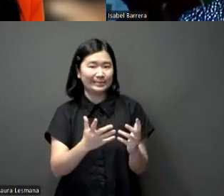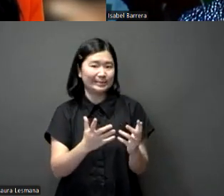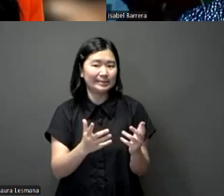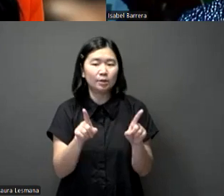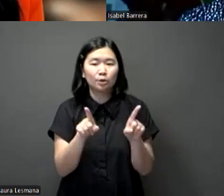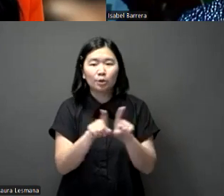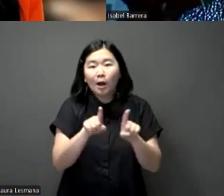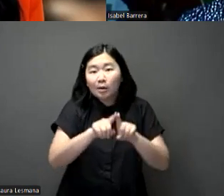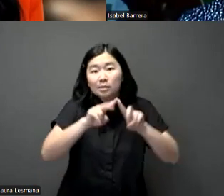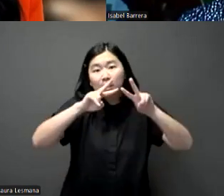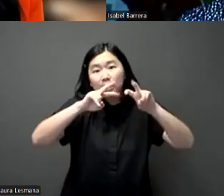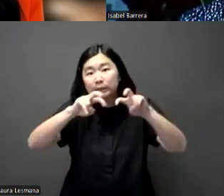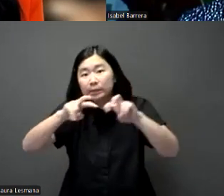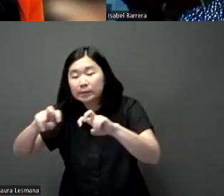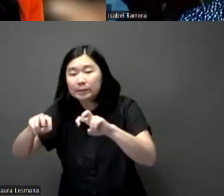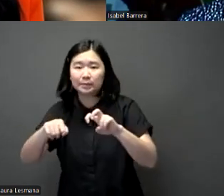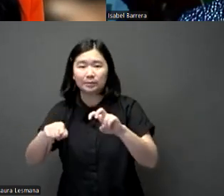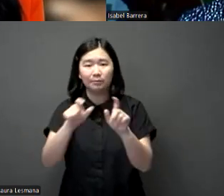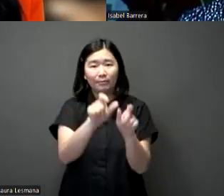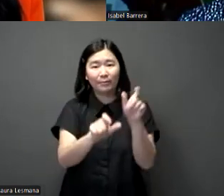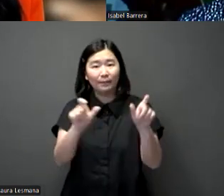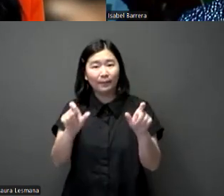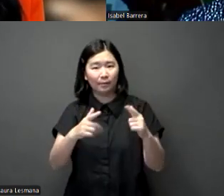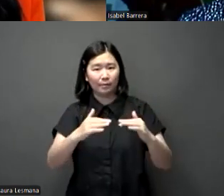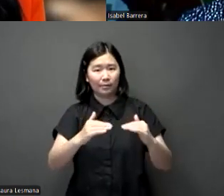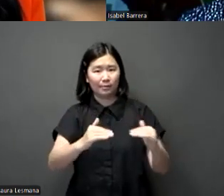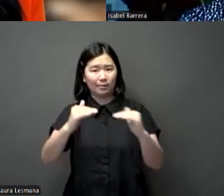de género, desde el punto de vista